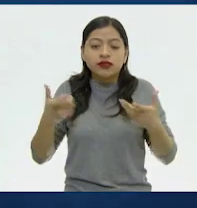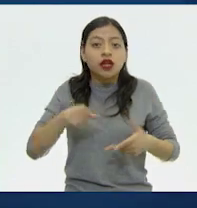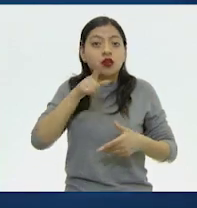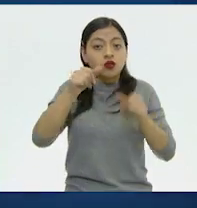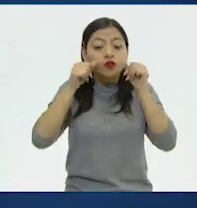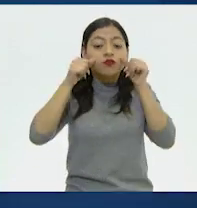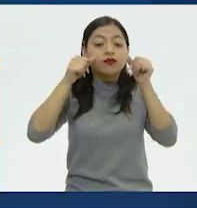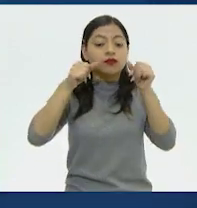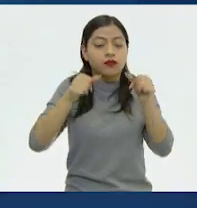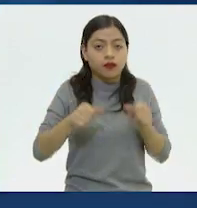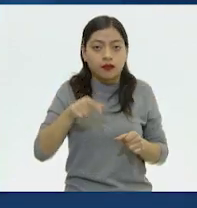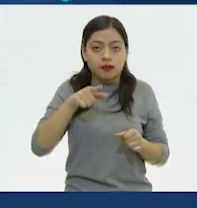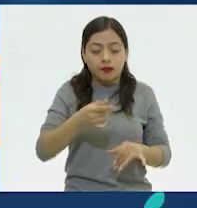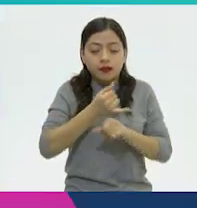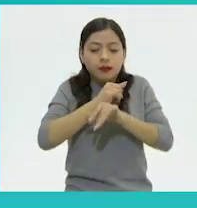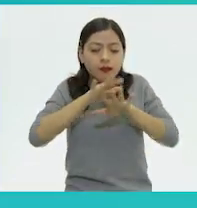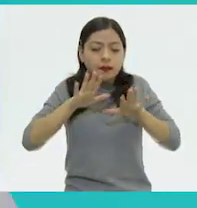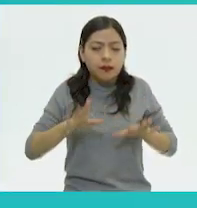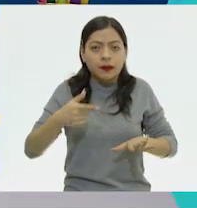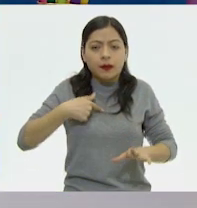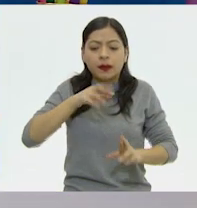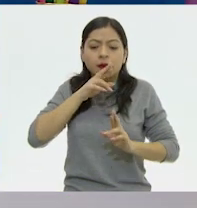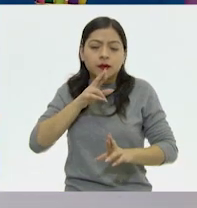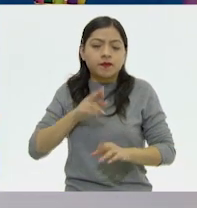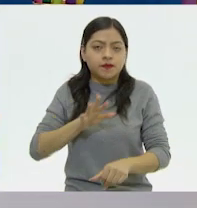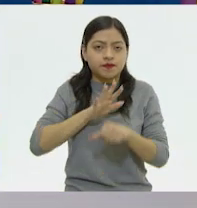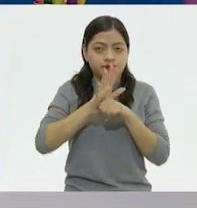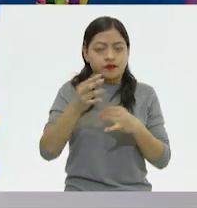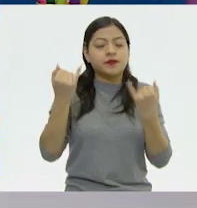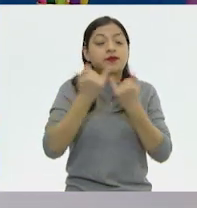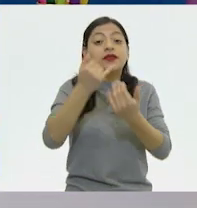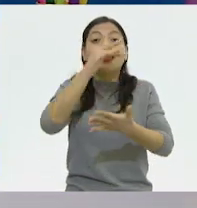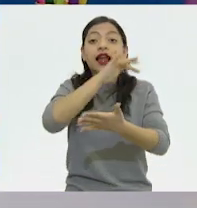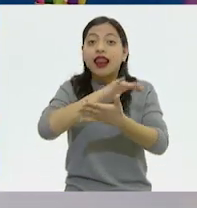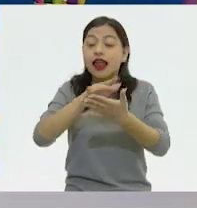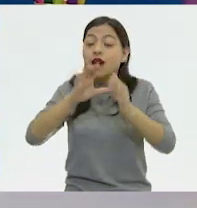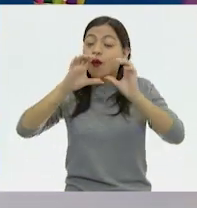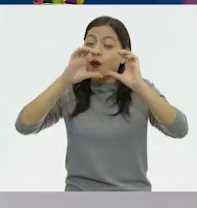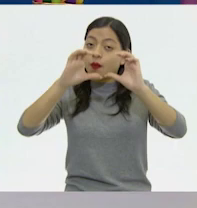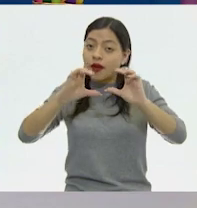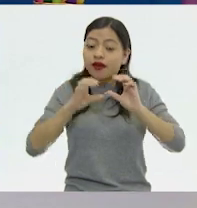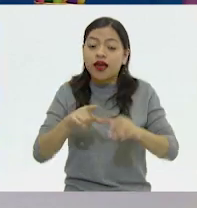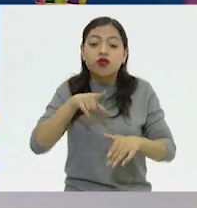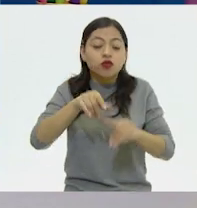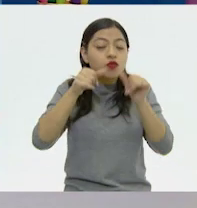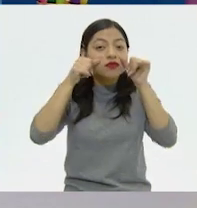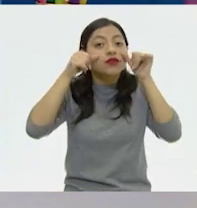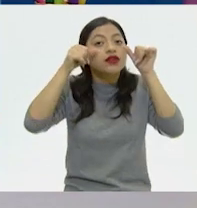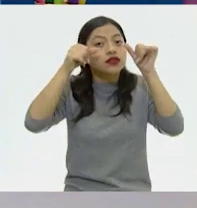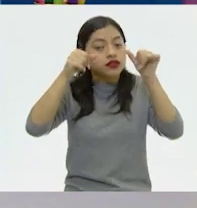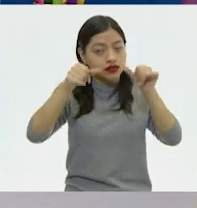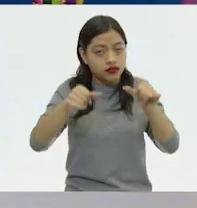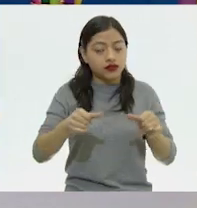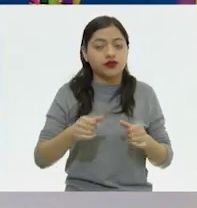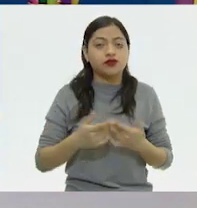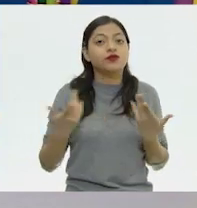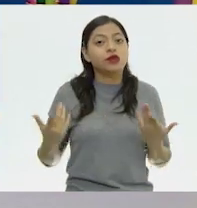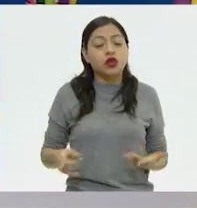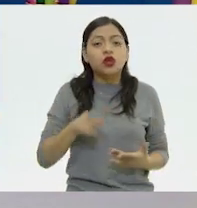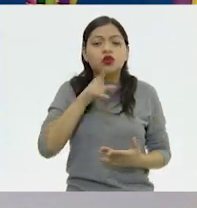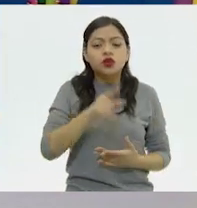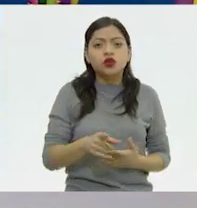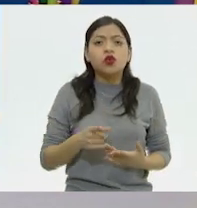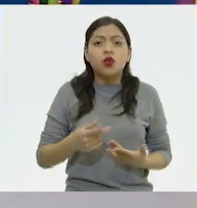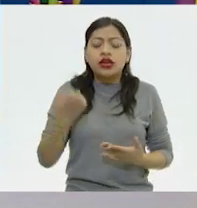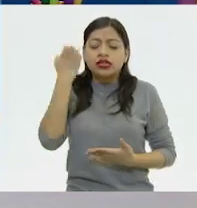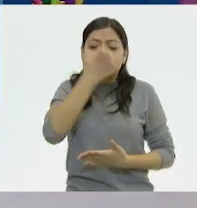a la información que se te solicita y leer con mucho cuidado las instrucciones y las preguntas. Así que no tengas